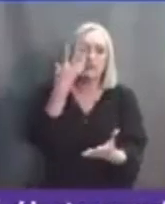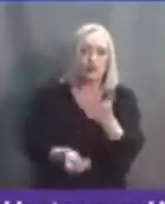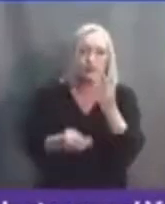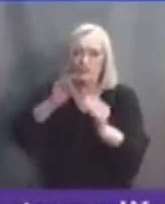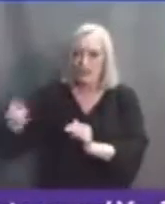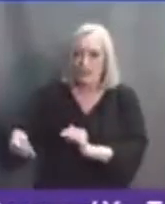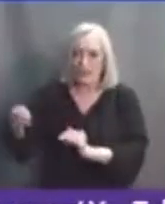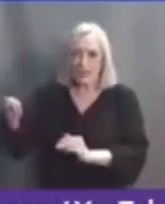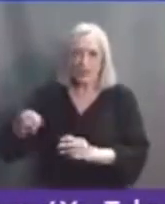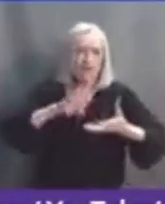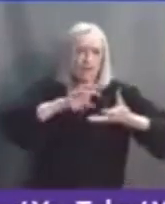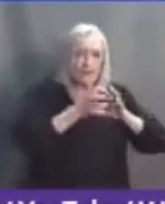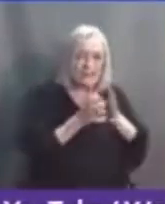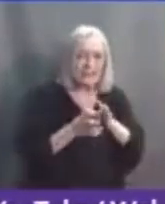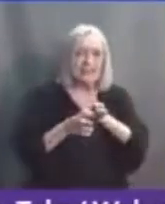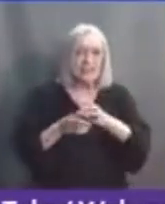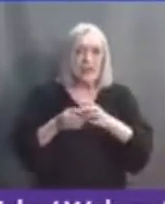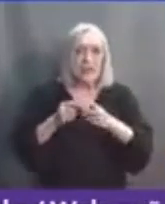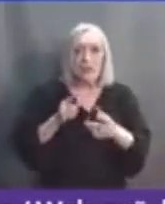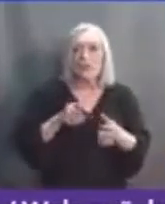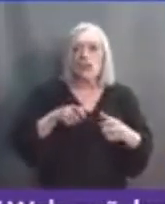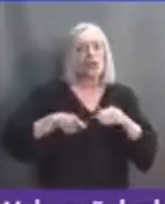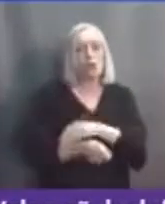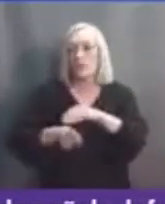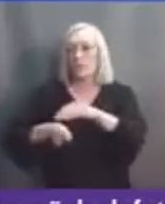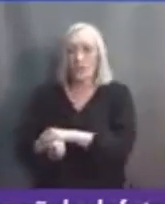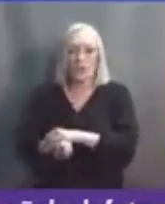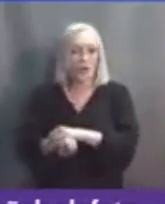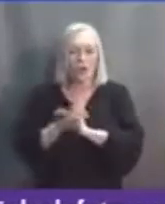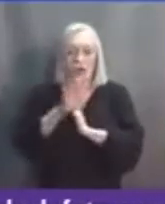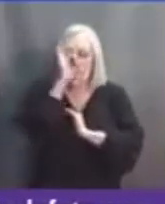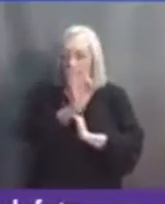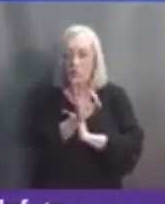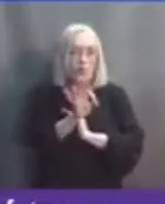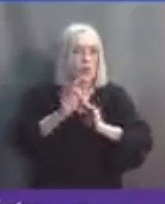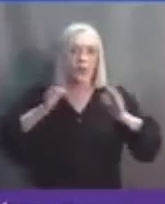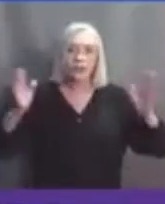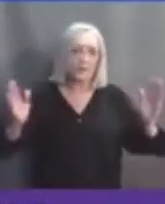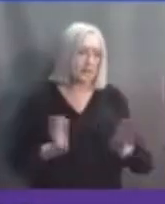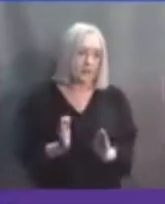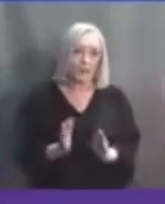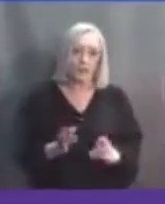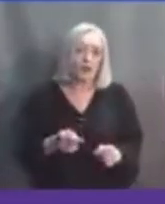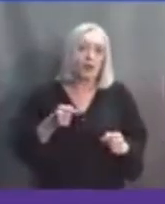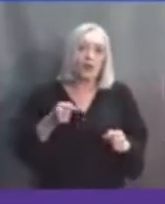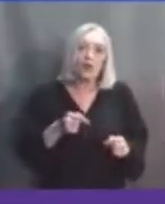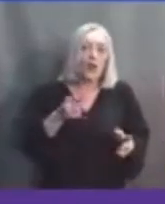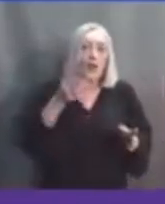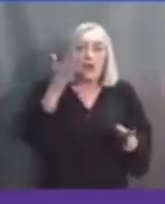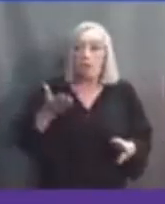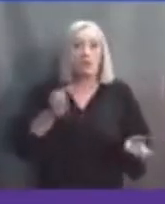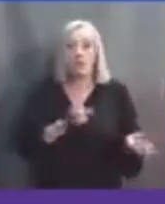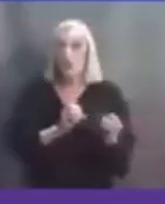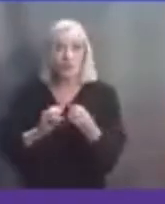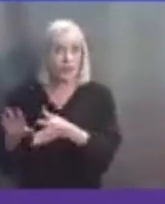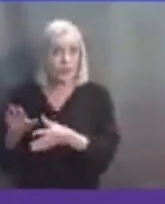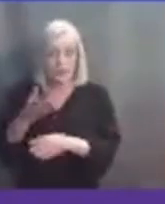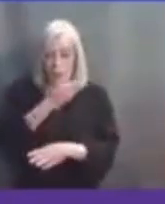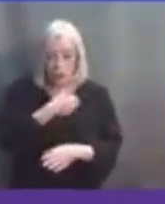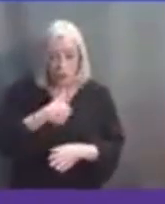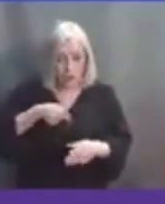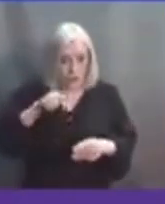conflictos y una corrupción desmedida los que van a dejar el actual